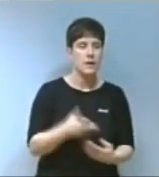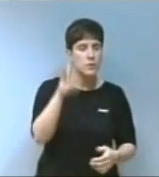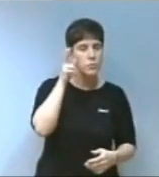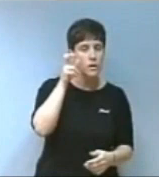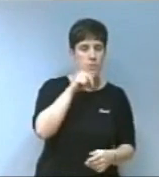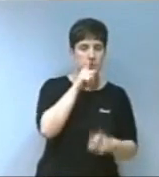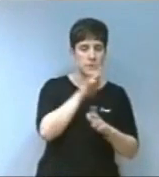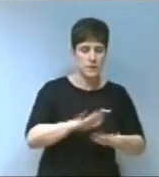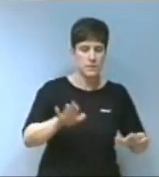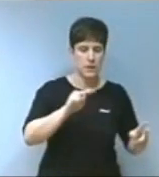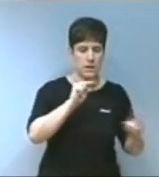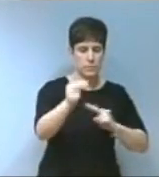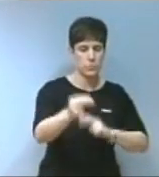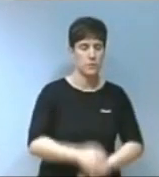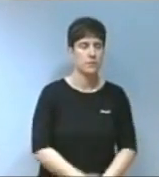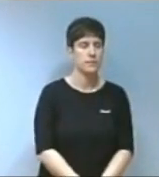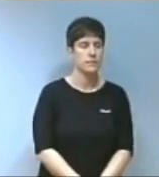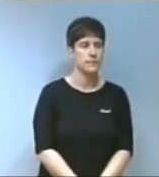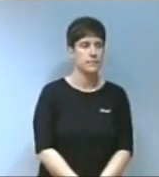respuesta.